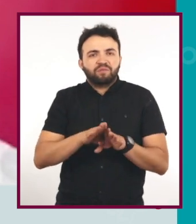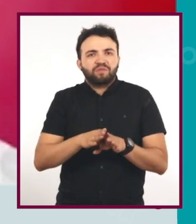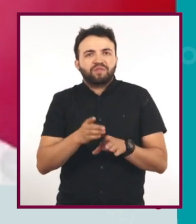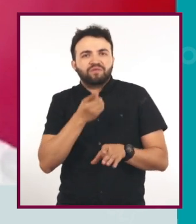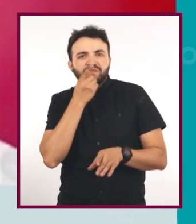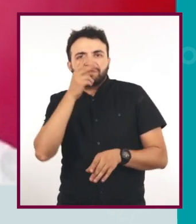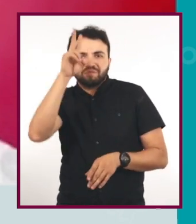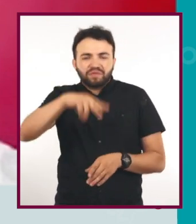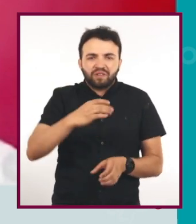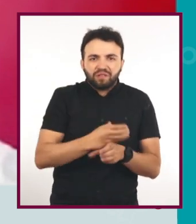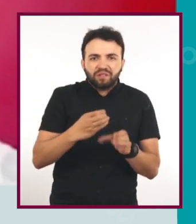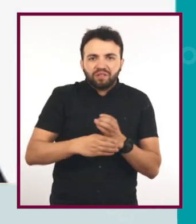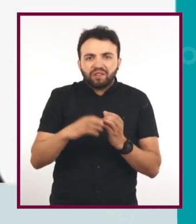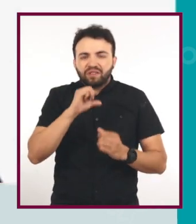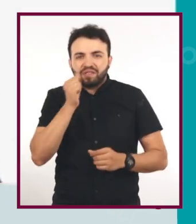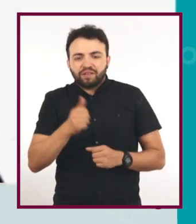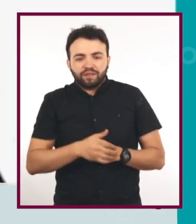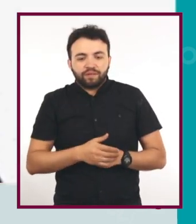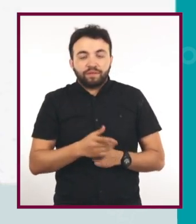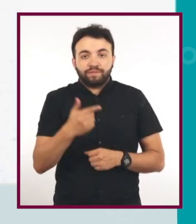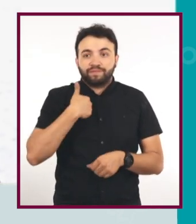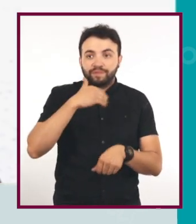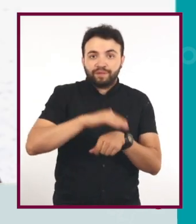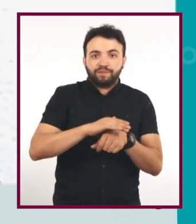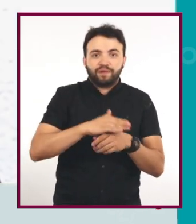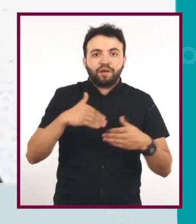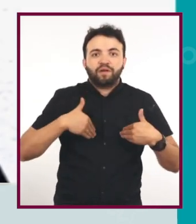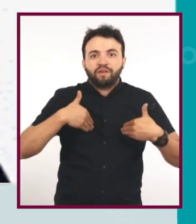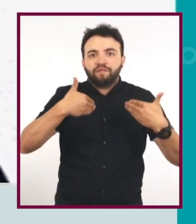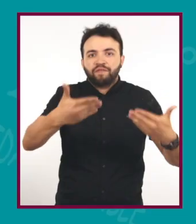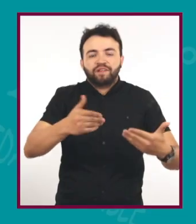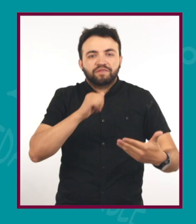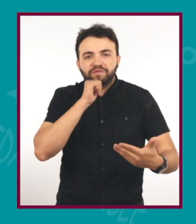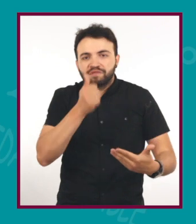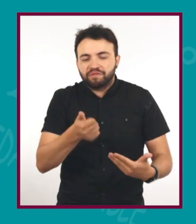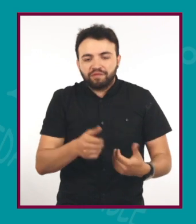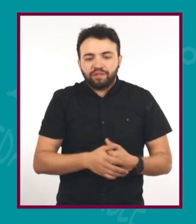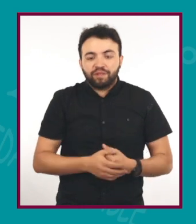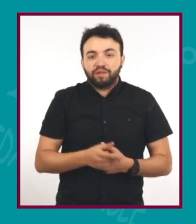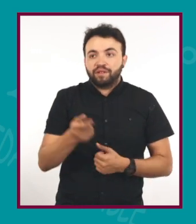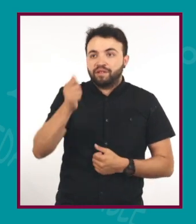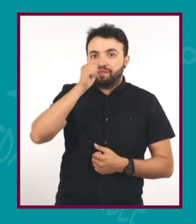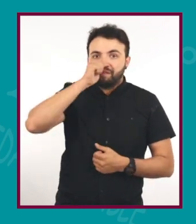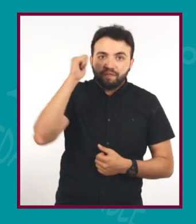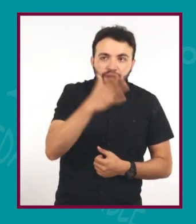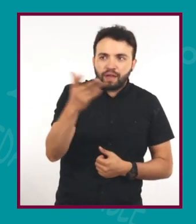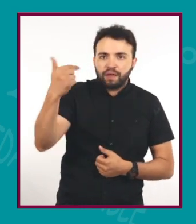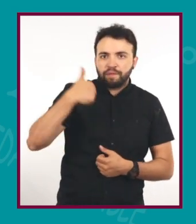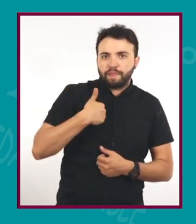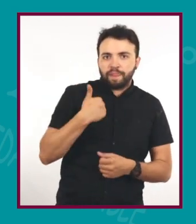mi confianza y me fue desleal. Me ofendió a mí y a las personas que quiero.